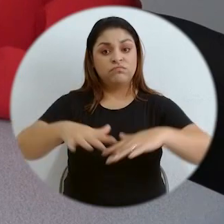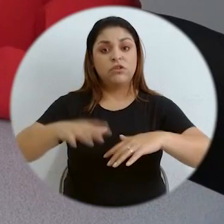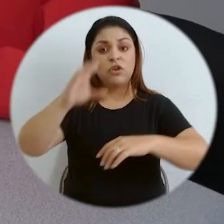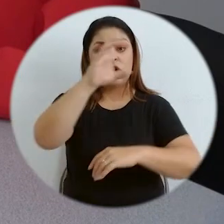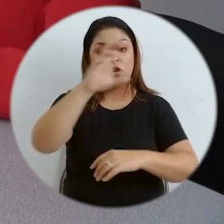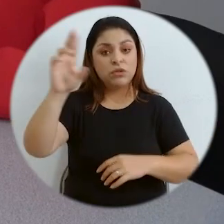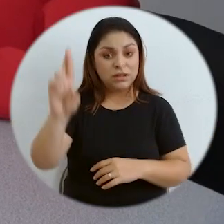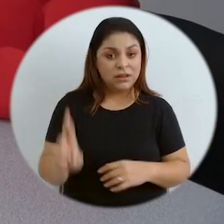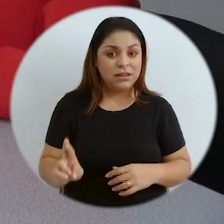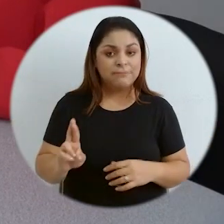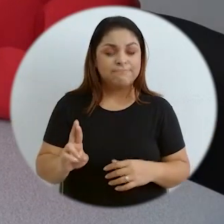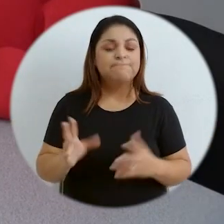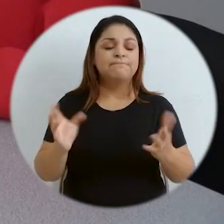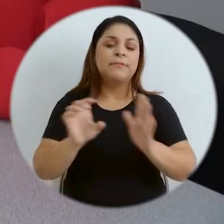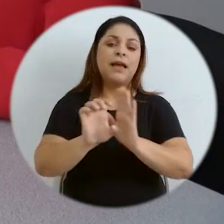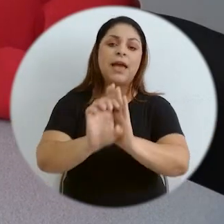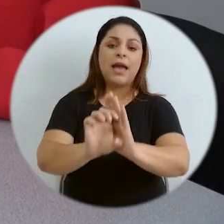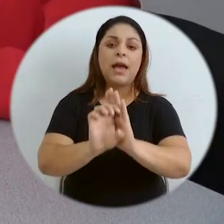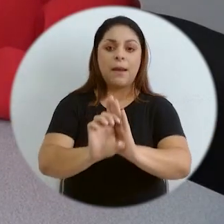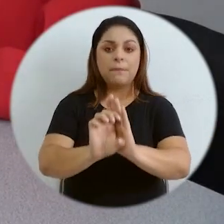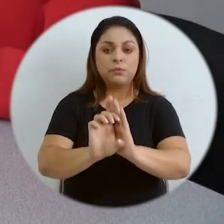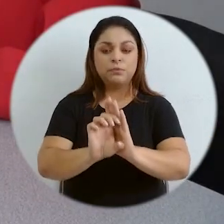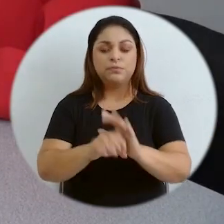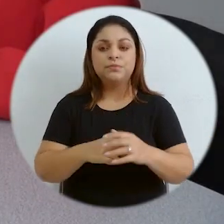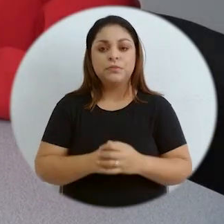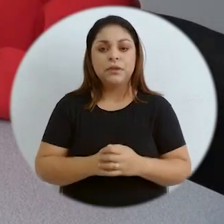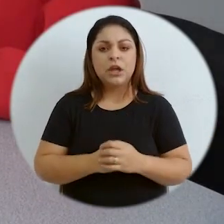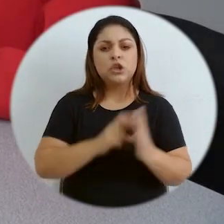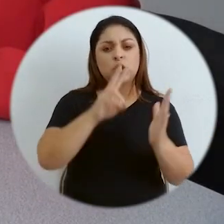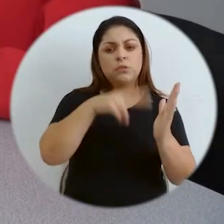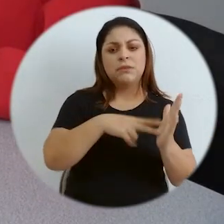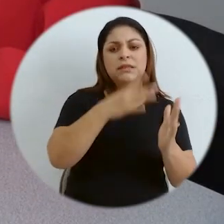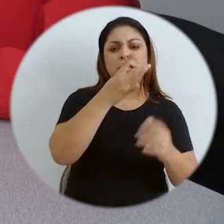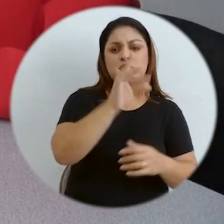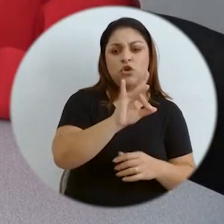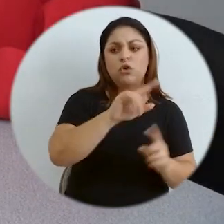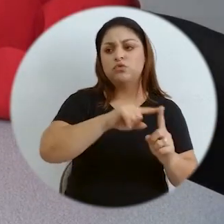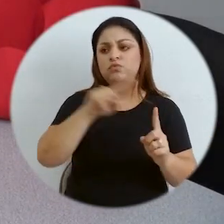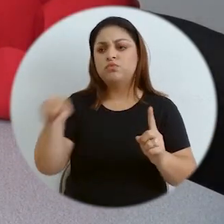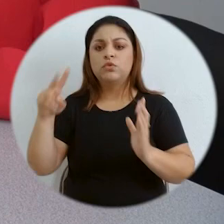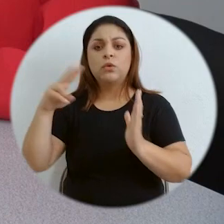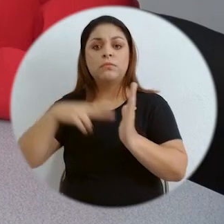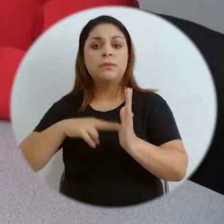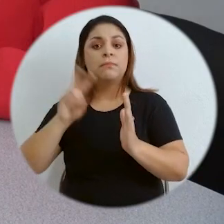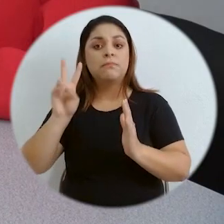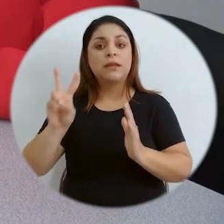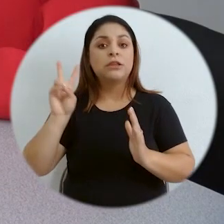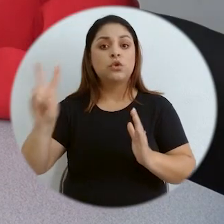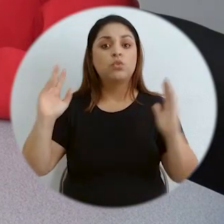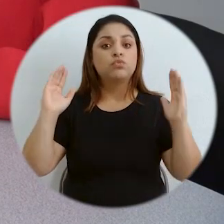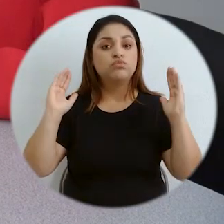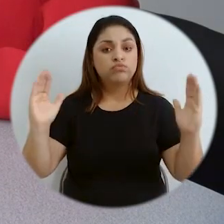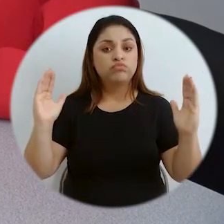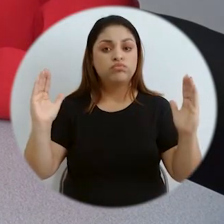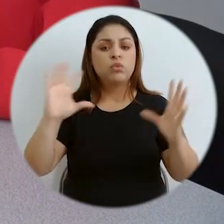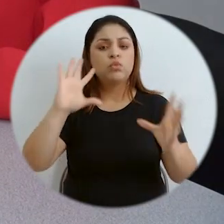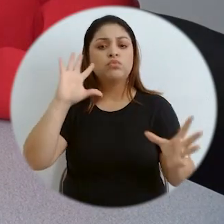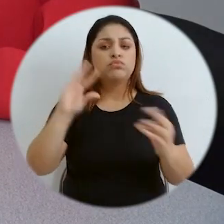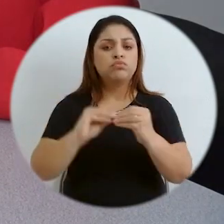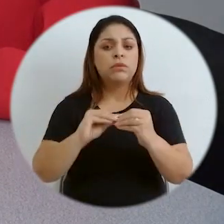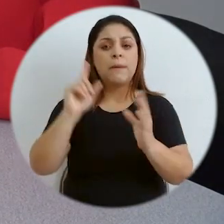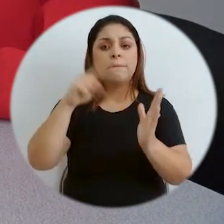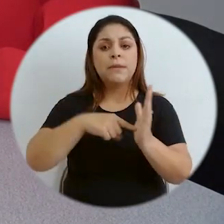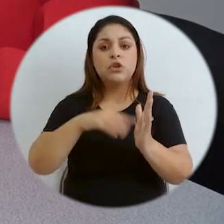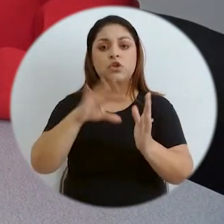por ejemplo, tenemos que, por ejemplo, entre el 2018 y el 2022 hubo